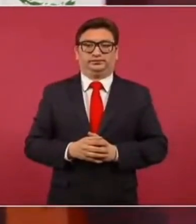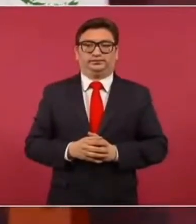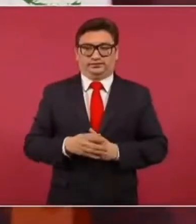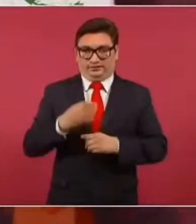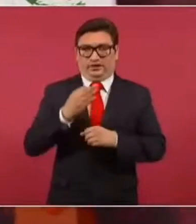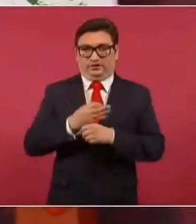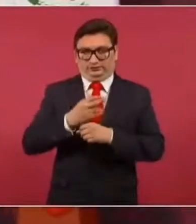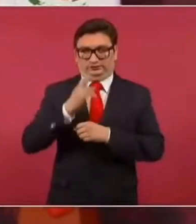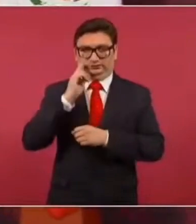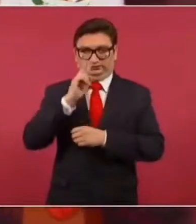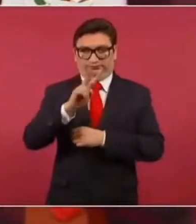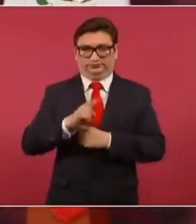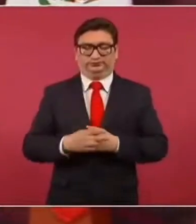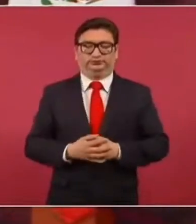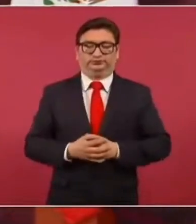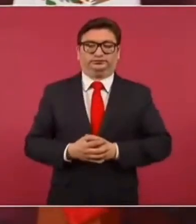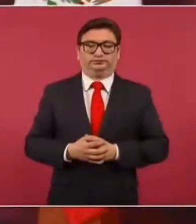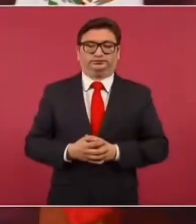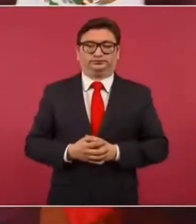Ahorita lo van a ver,